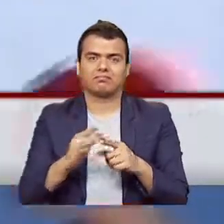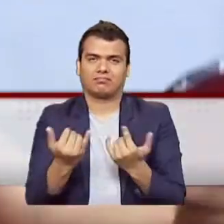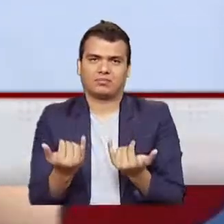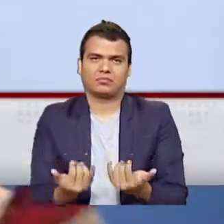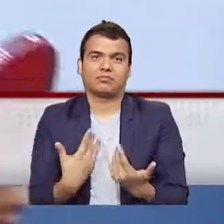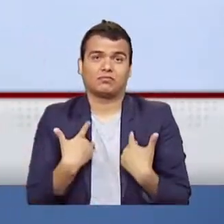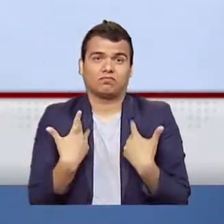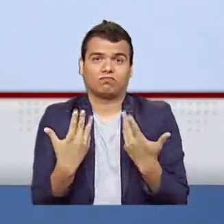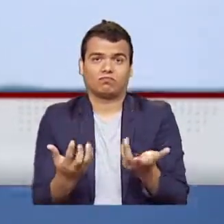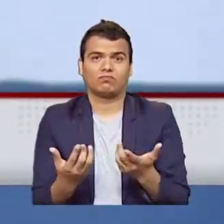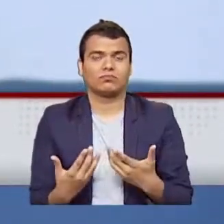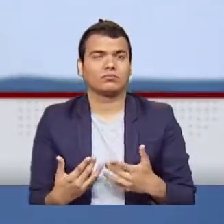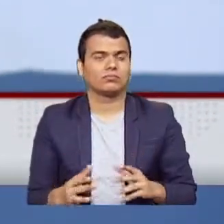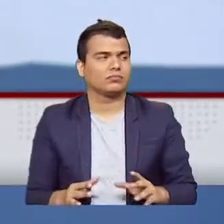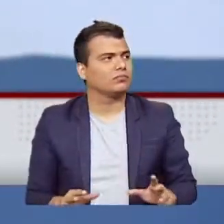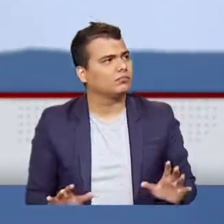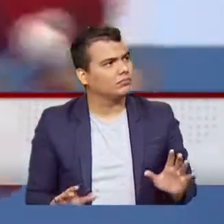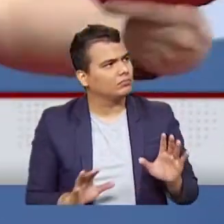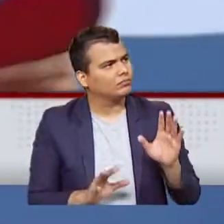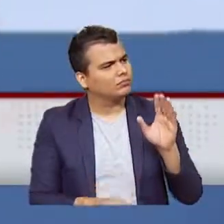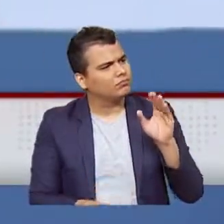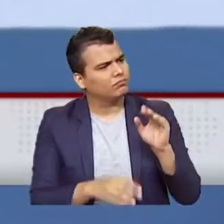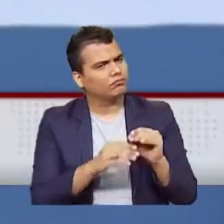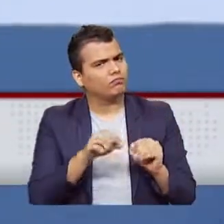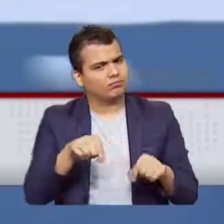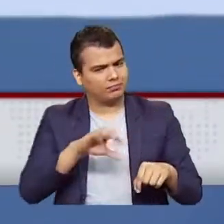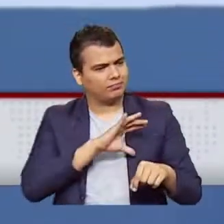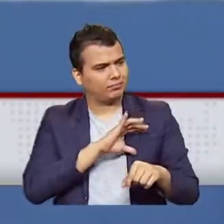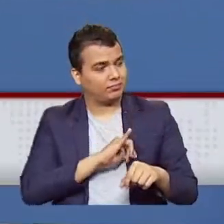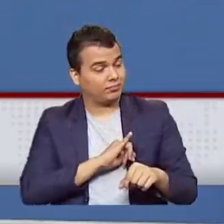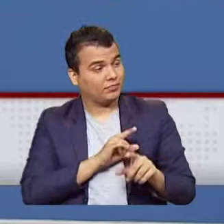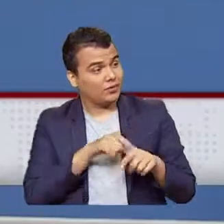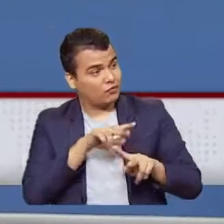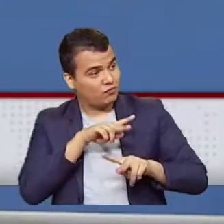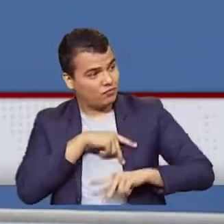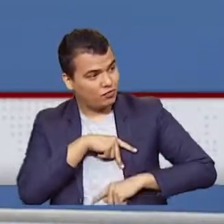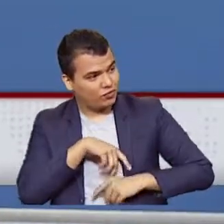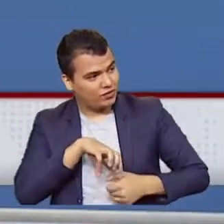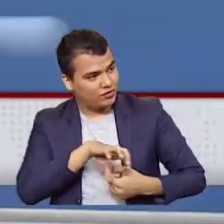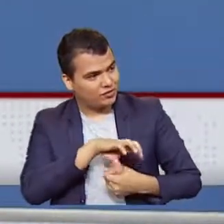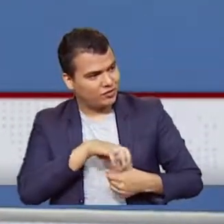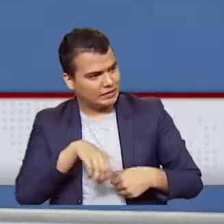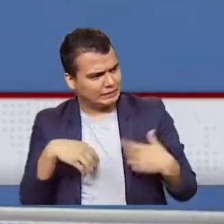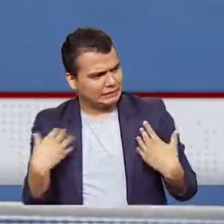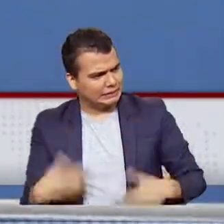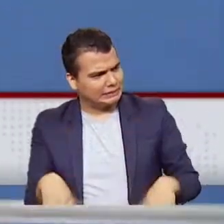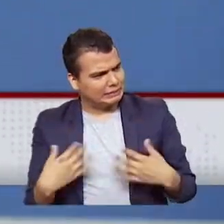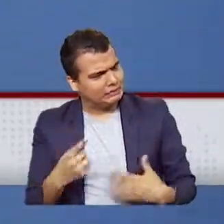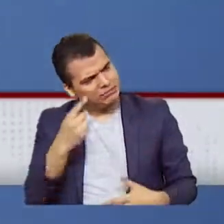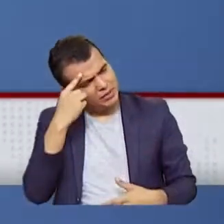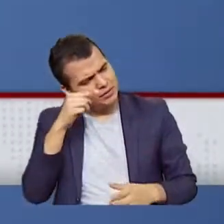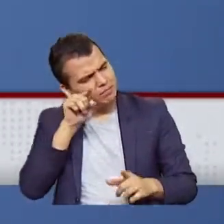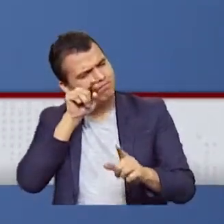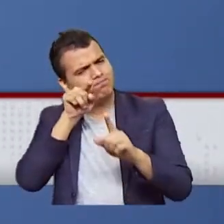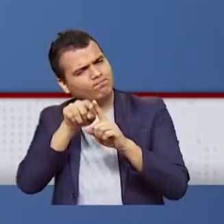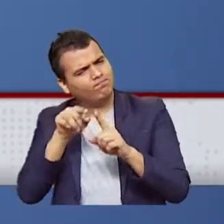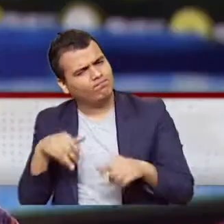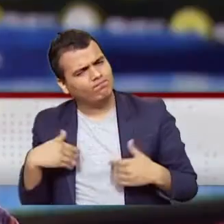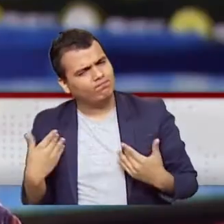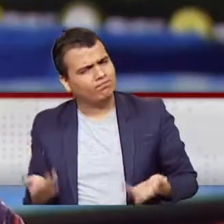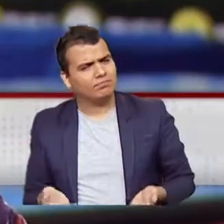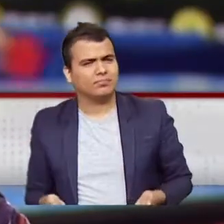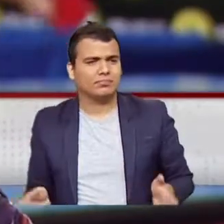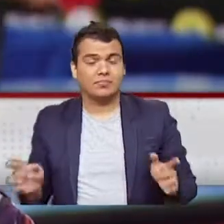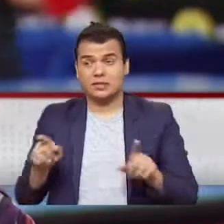Bueno, finalmente estos juegos se van a hacer en su ciudad, Colombia va a ser local. ¿Cuál es la meta de Juliana Lozada para estas justas? Pues